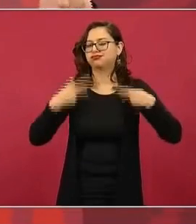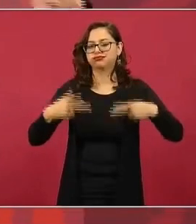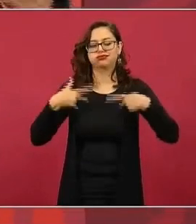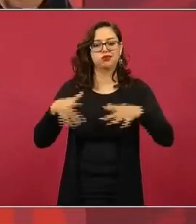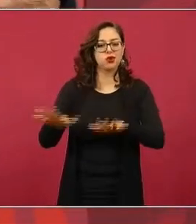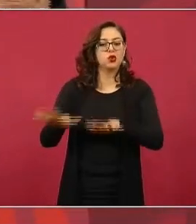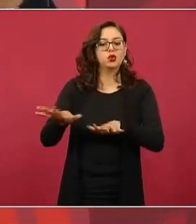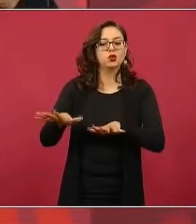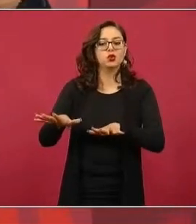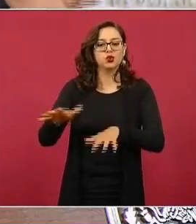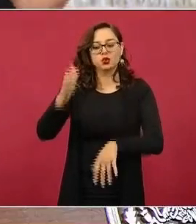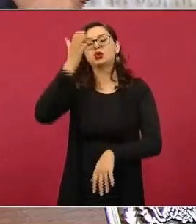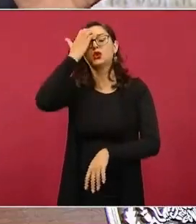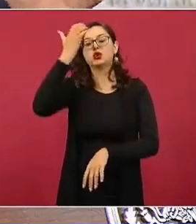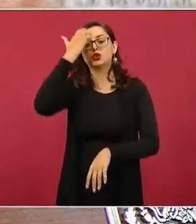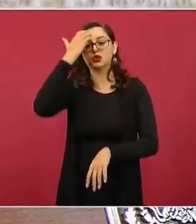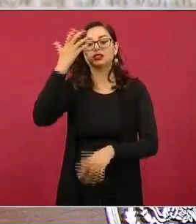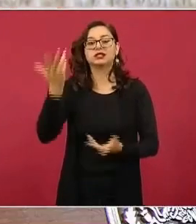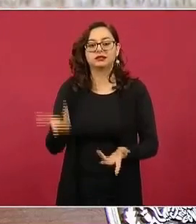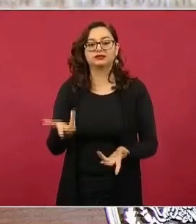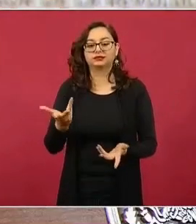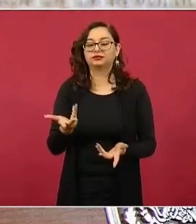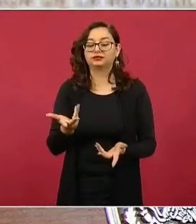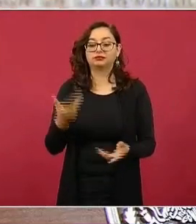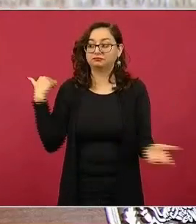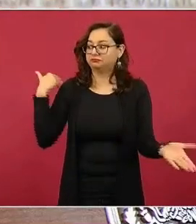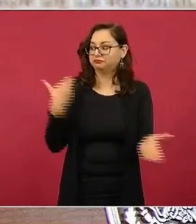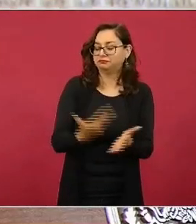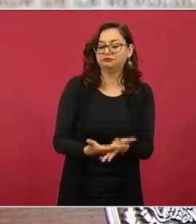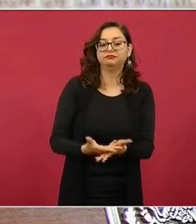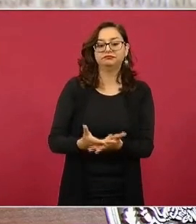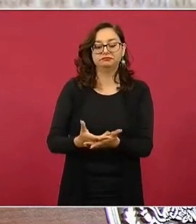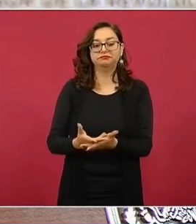logrado en los últimos tiempos,